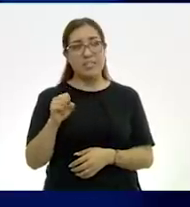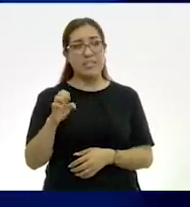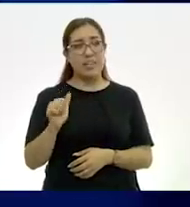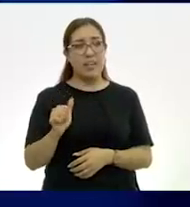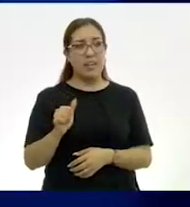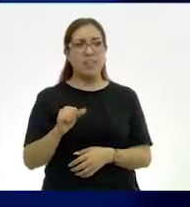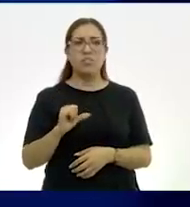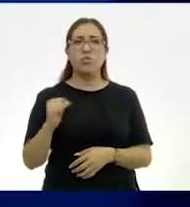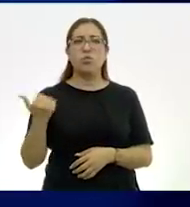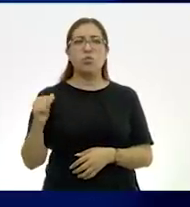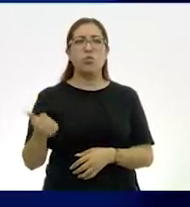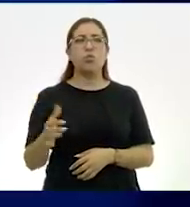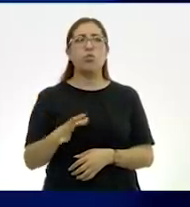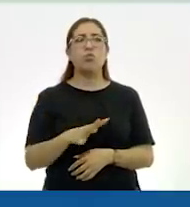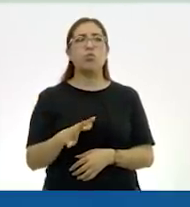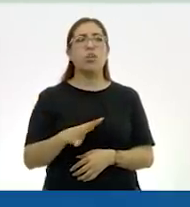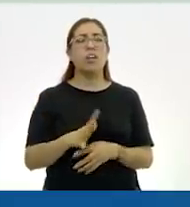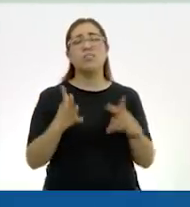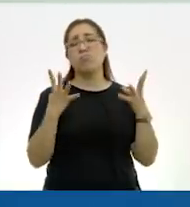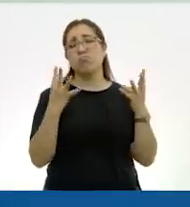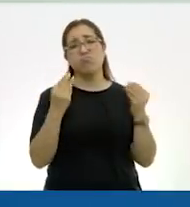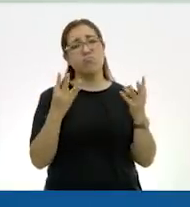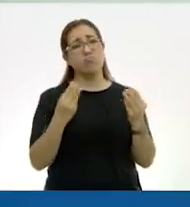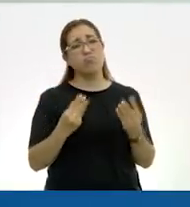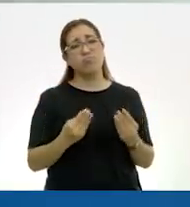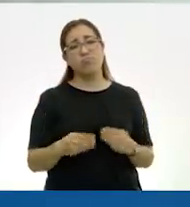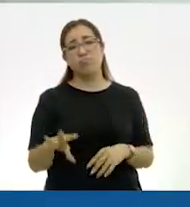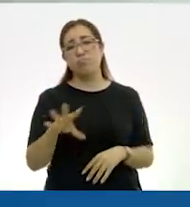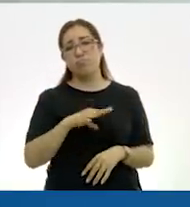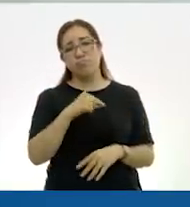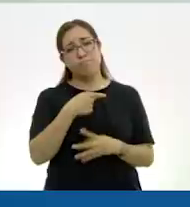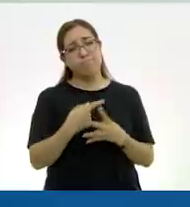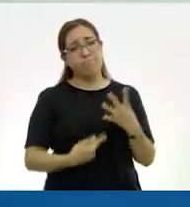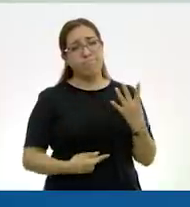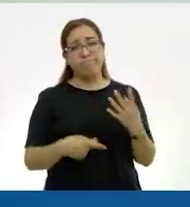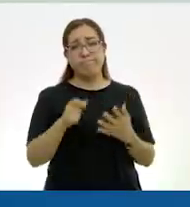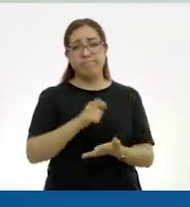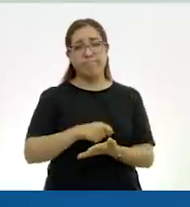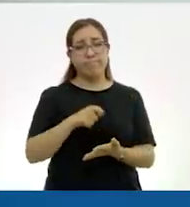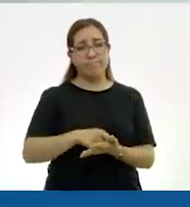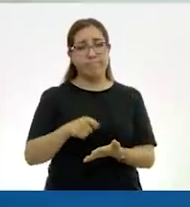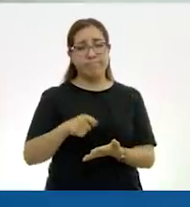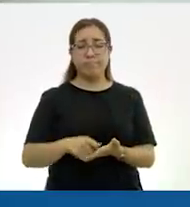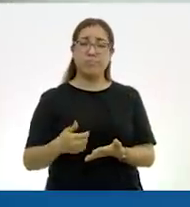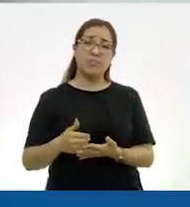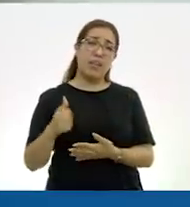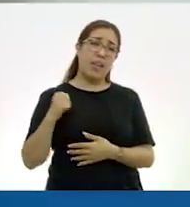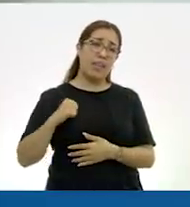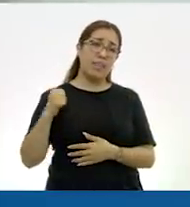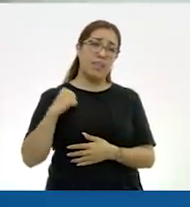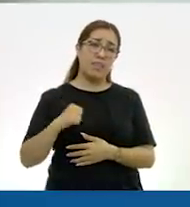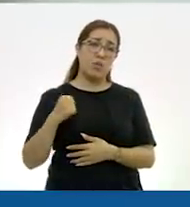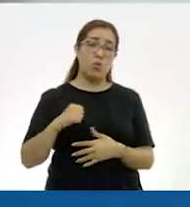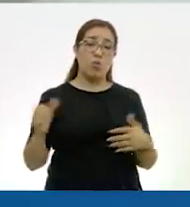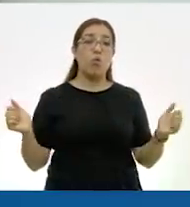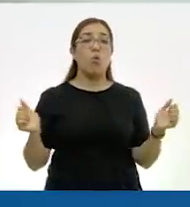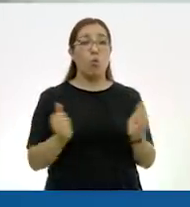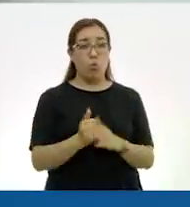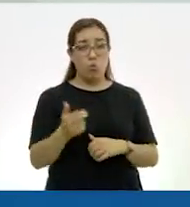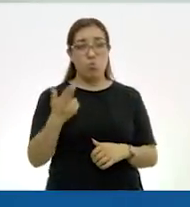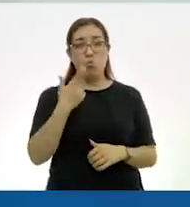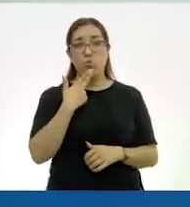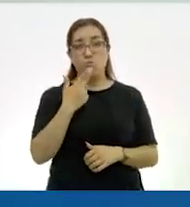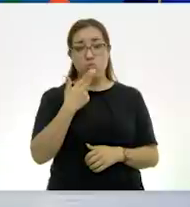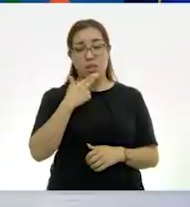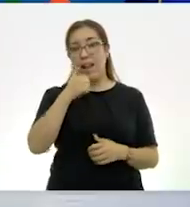¿qué otros tenemos? Ya todo el arsenal que fue escrito de allá para acá Así con el es. alfabeto. Es cierto. ¿sí? Con